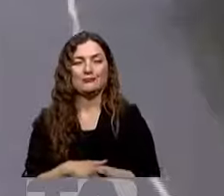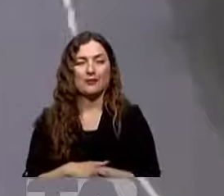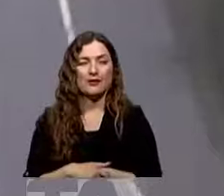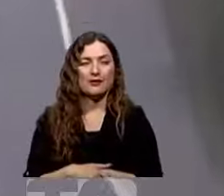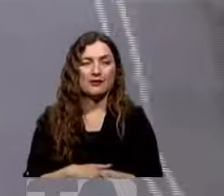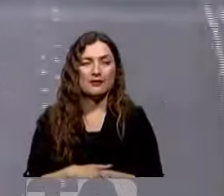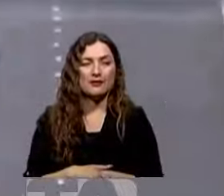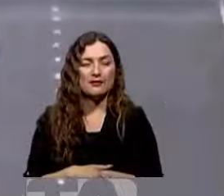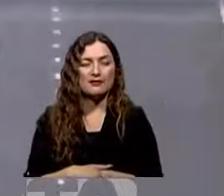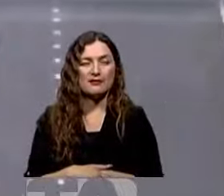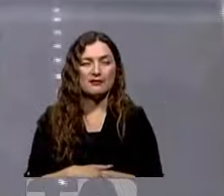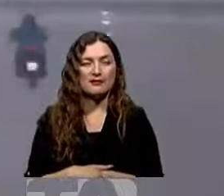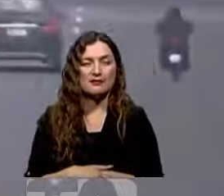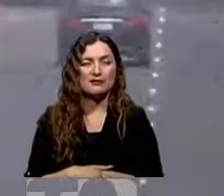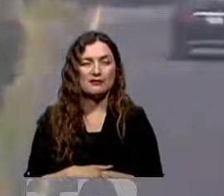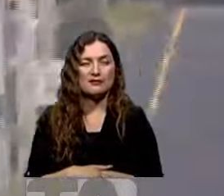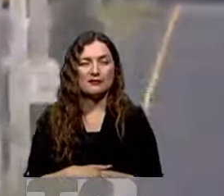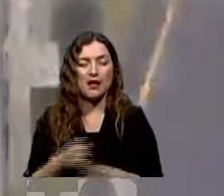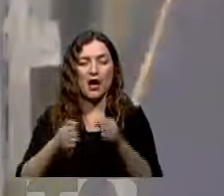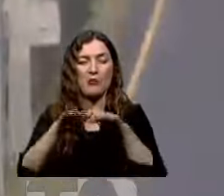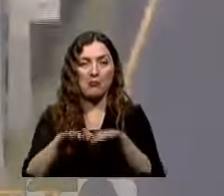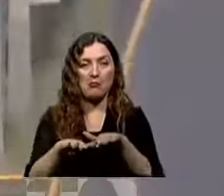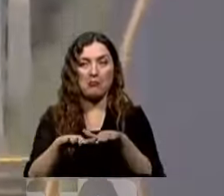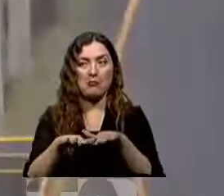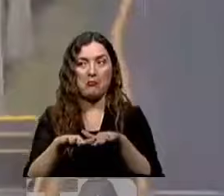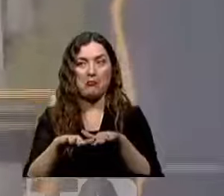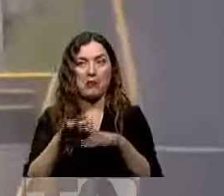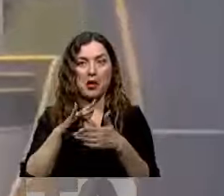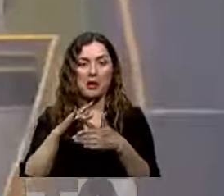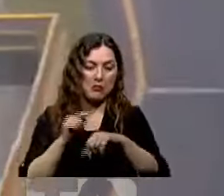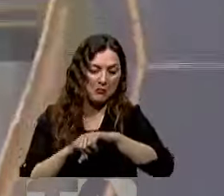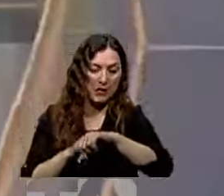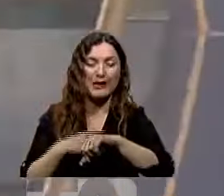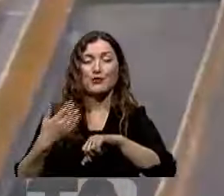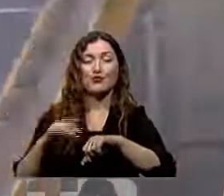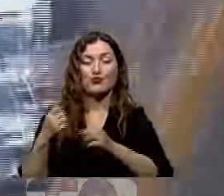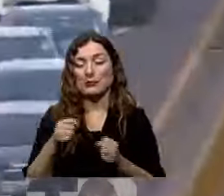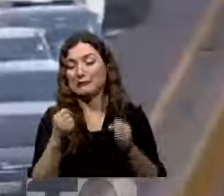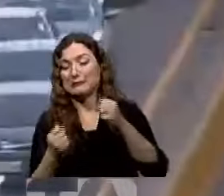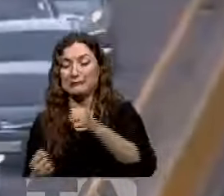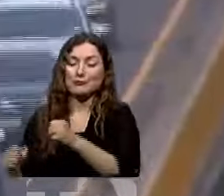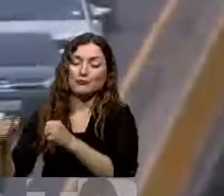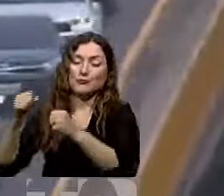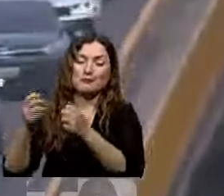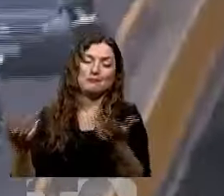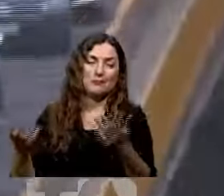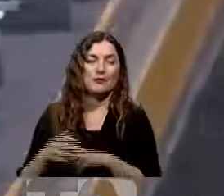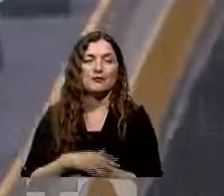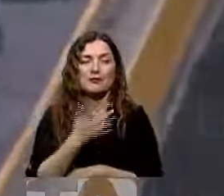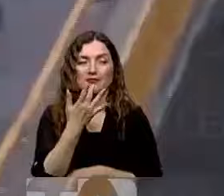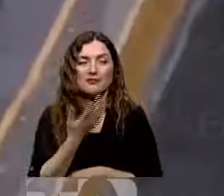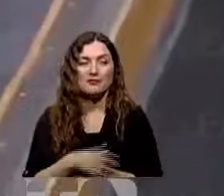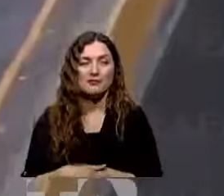que efectivamente no se mueven los vehículos, yo no correría el riesgo, tomaría una vía alterna, saldría con el tiempo del caso.